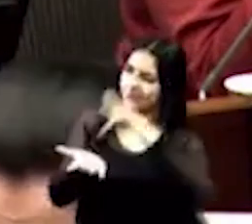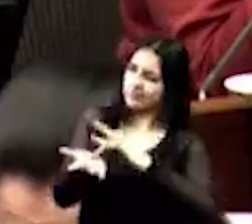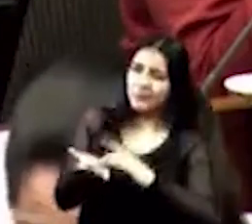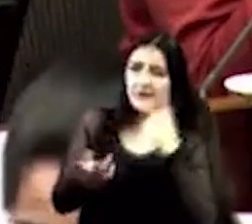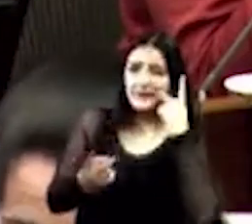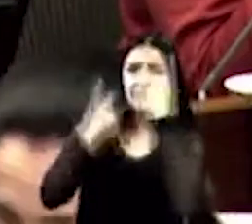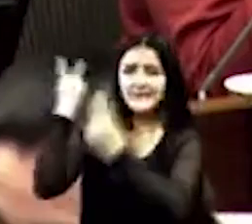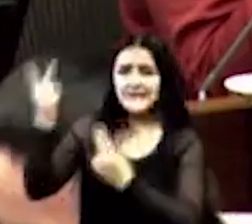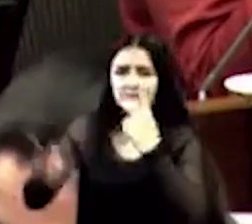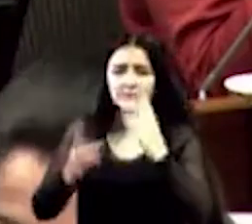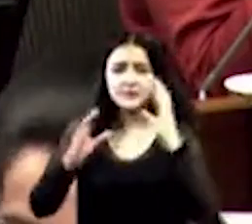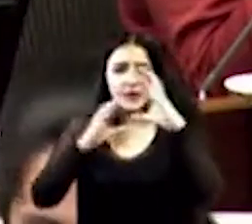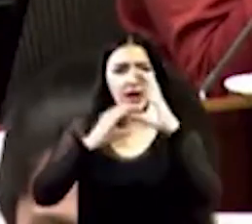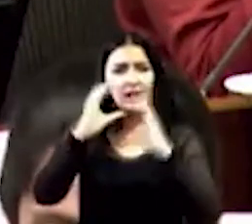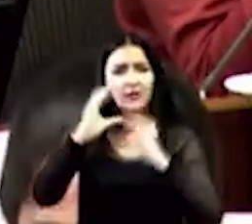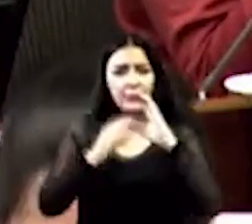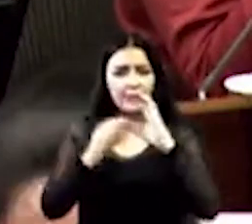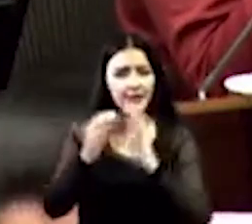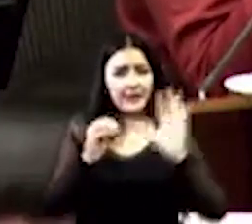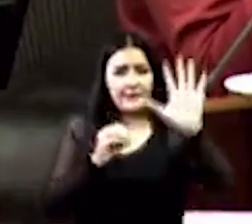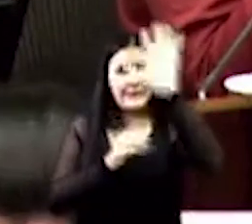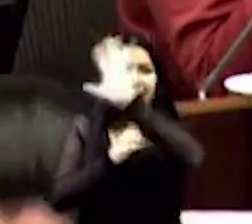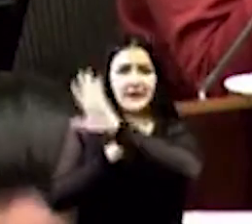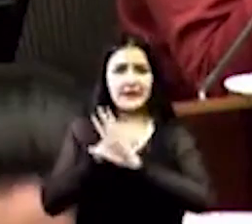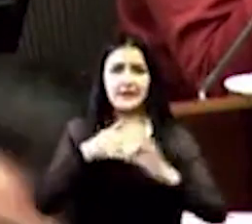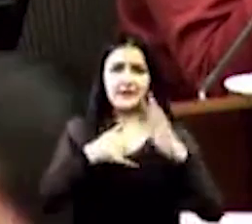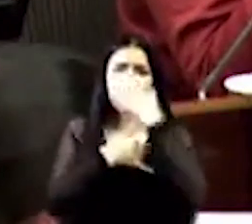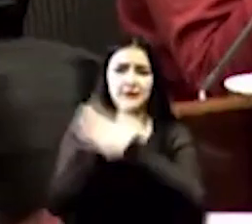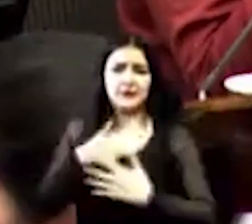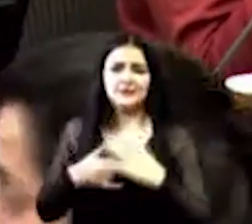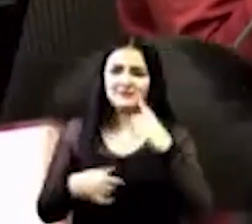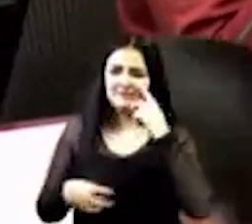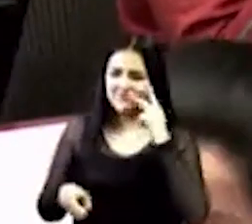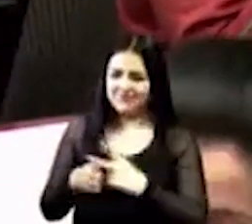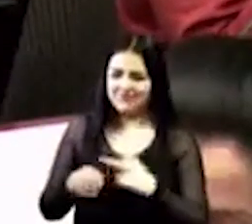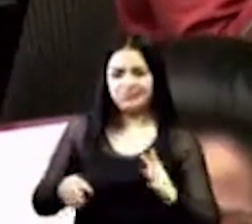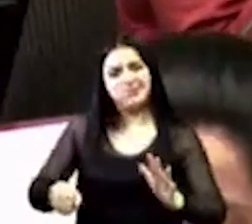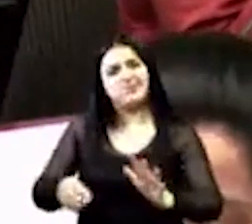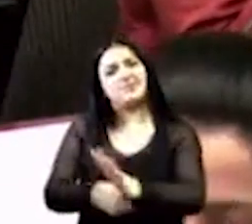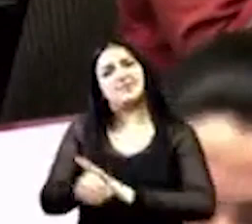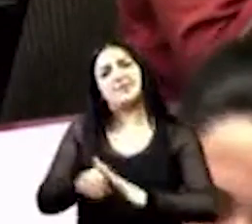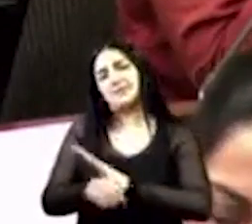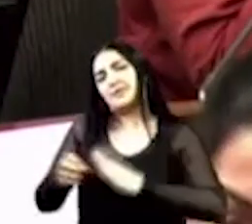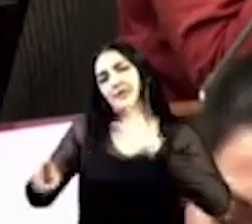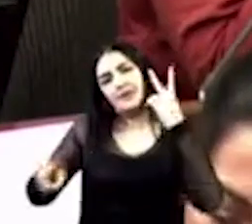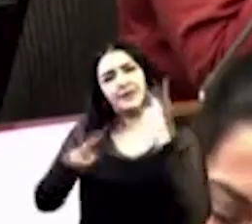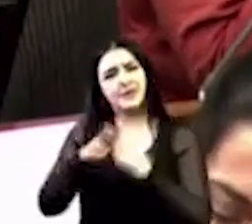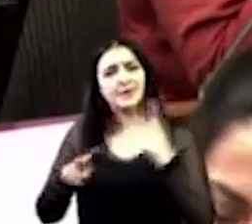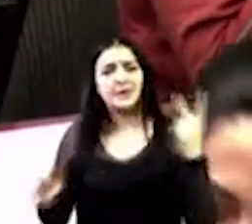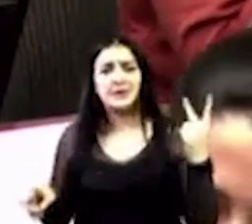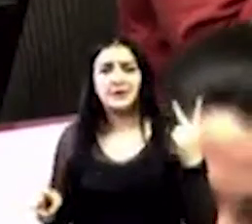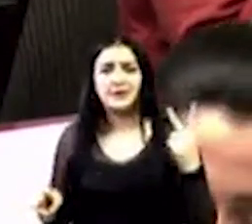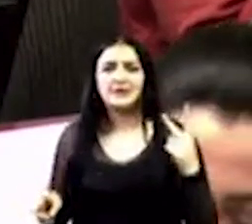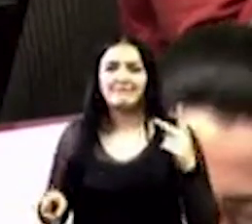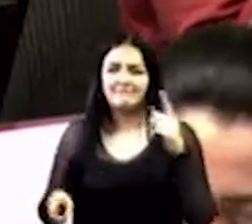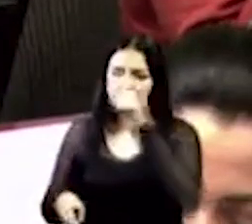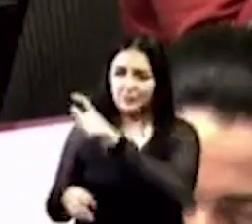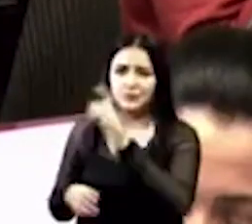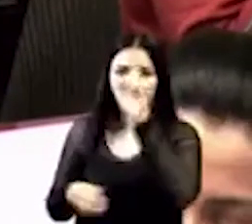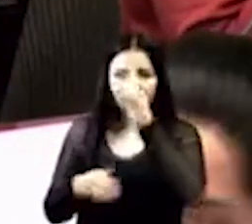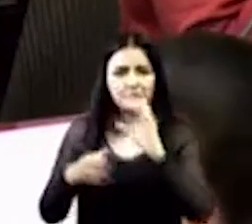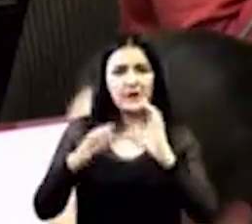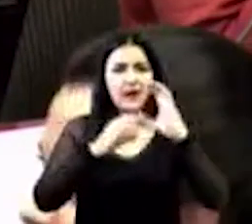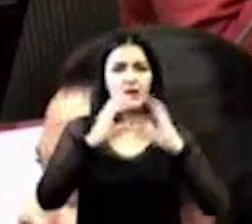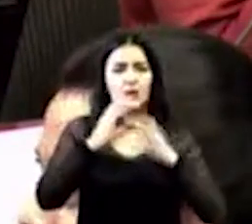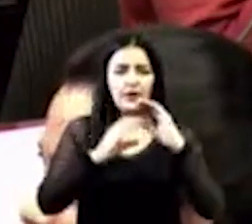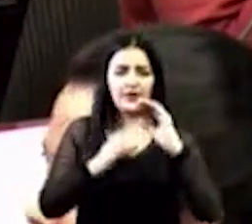el departamento de Arauca y se dé cuenta de la crisis que está viviendo dicho